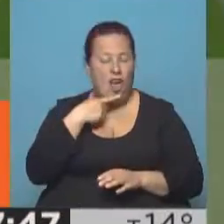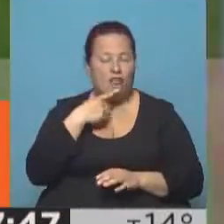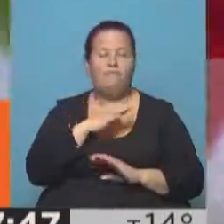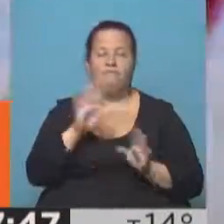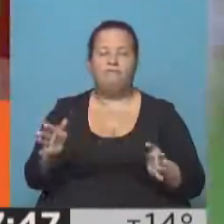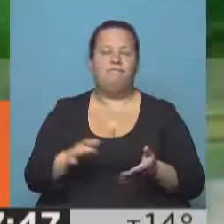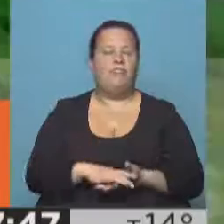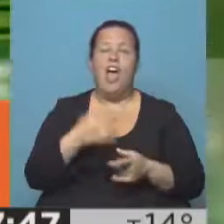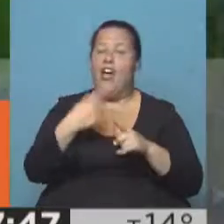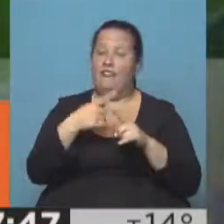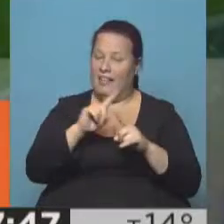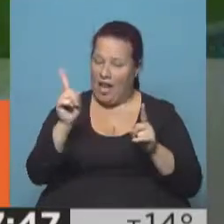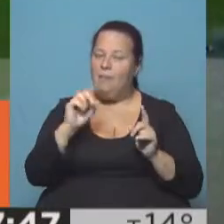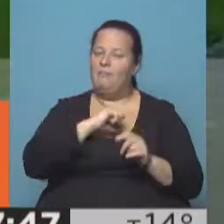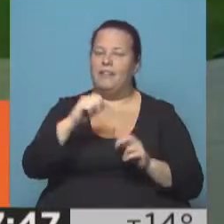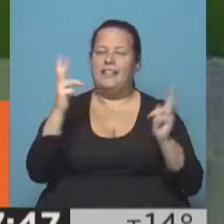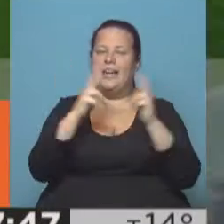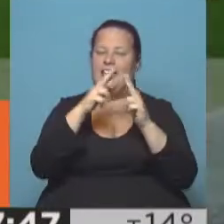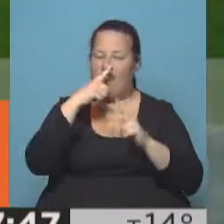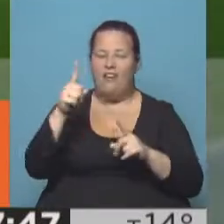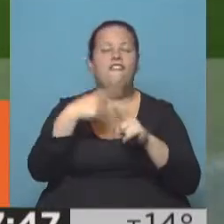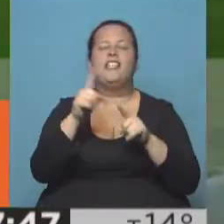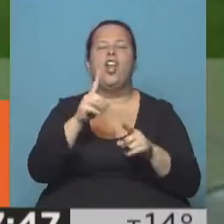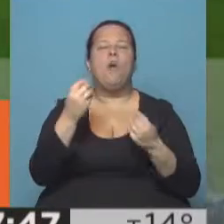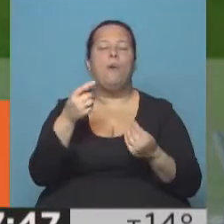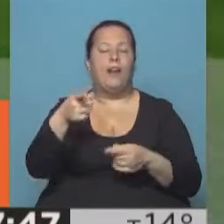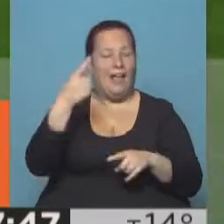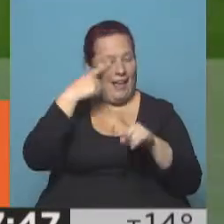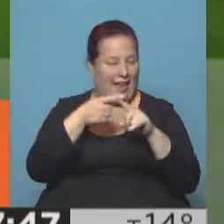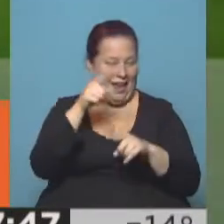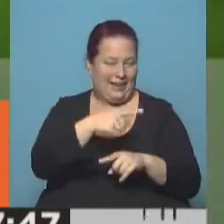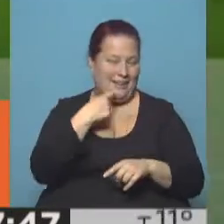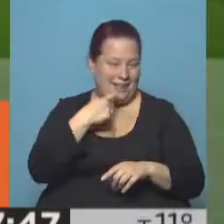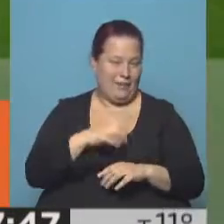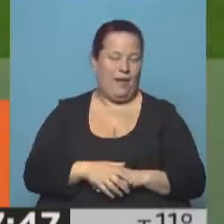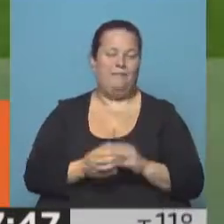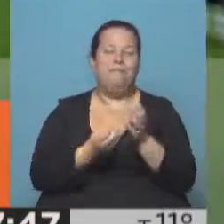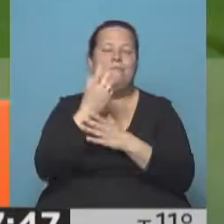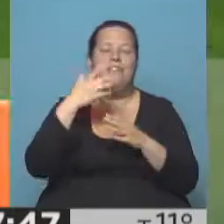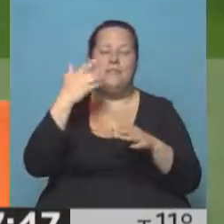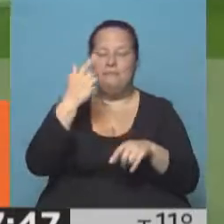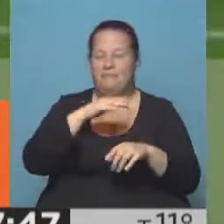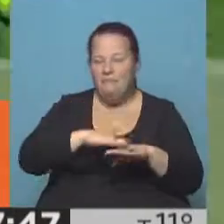manera no lo festejaba, pero ponía el 3-3 definitivo. No lo festejaba, claro, porque Andrés Ríos surgió en